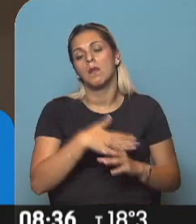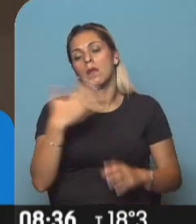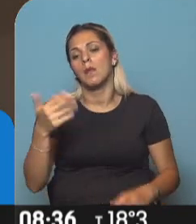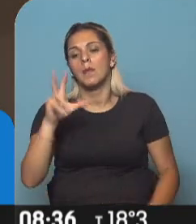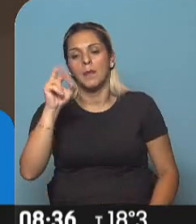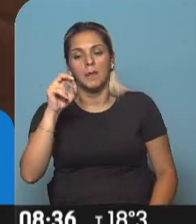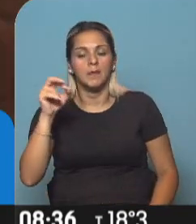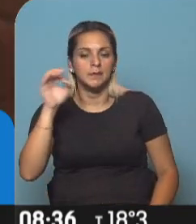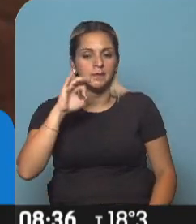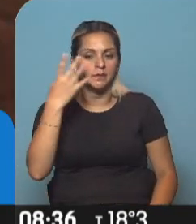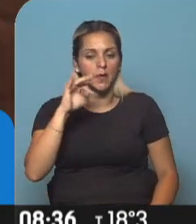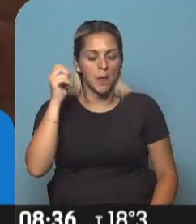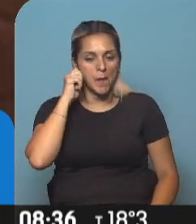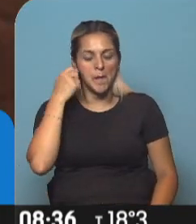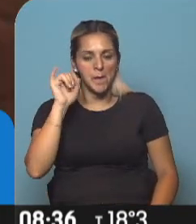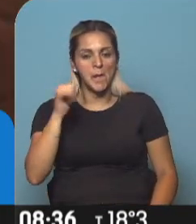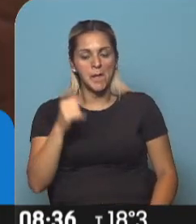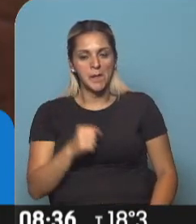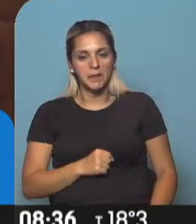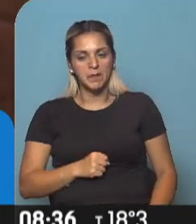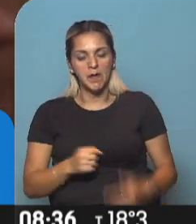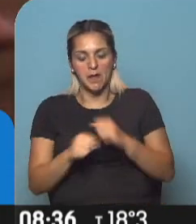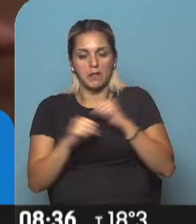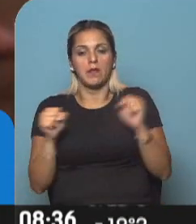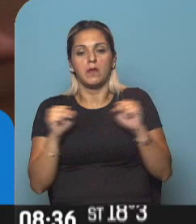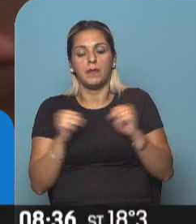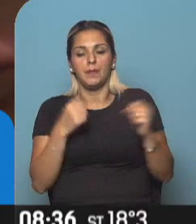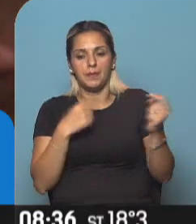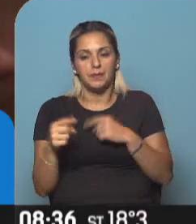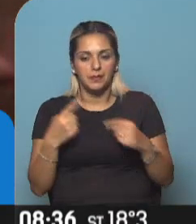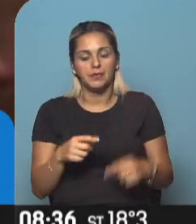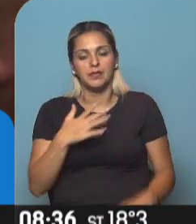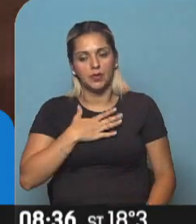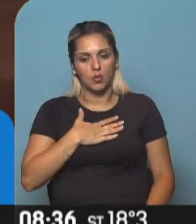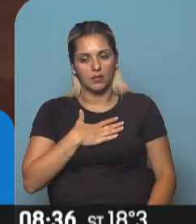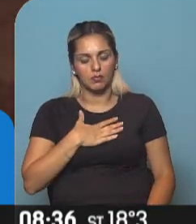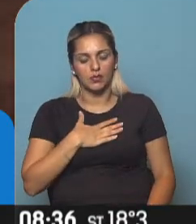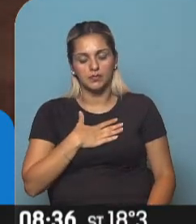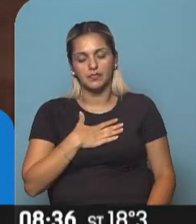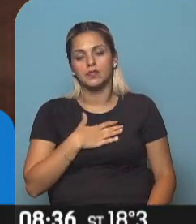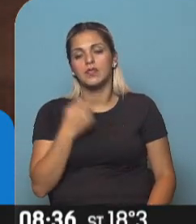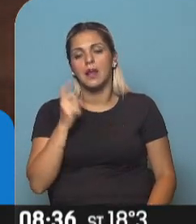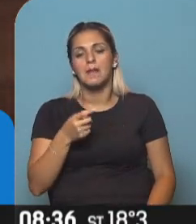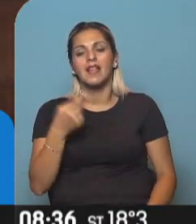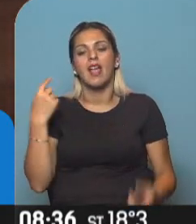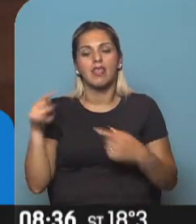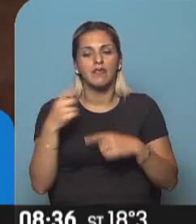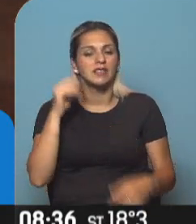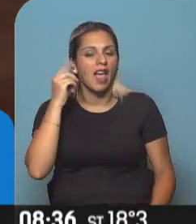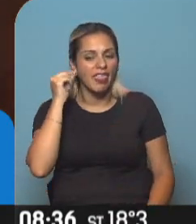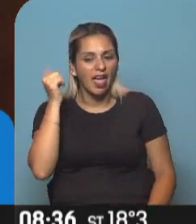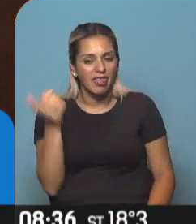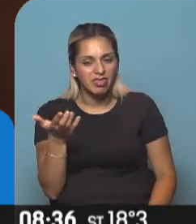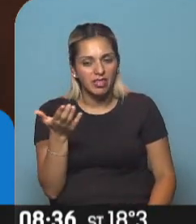40 si absolutamente el impacto está en diferentes áreas del cuerpo y en diferentes edades y cada